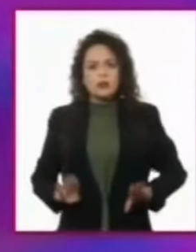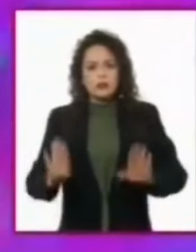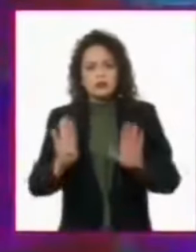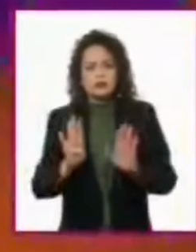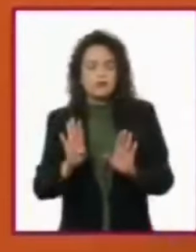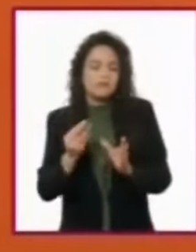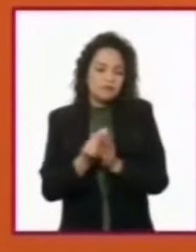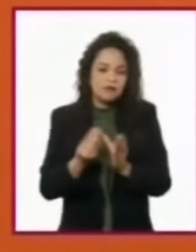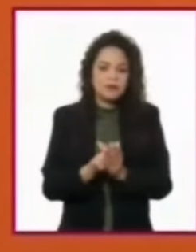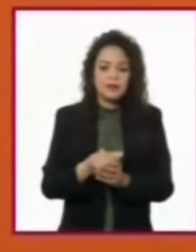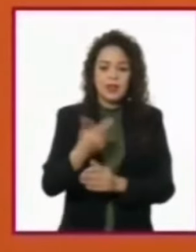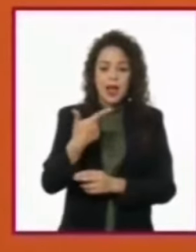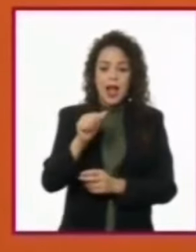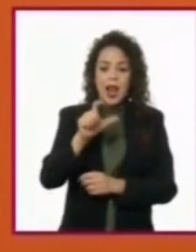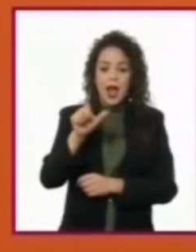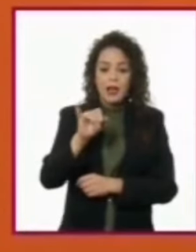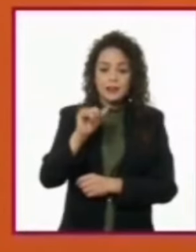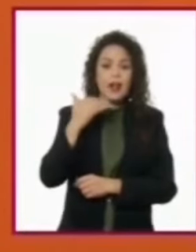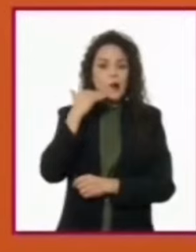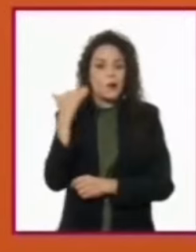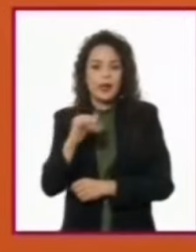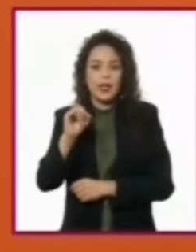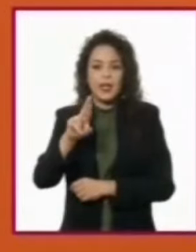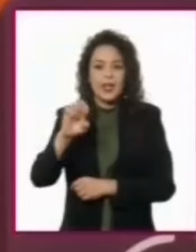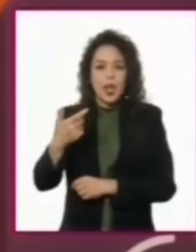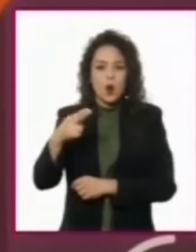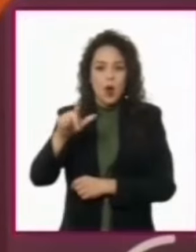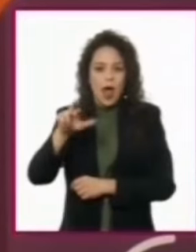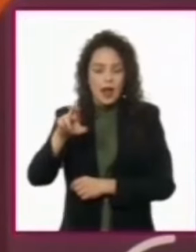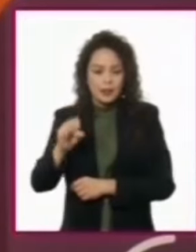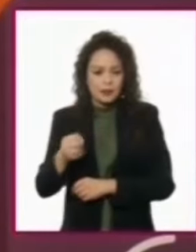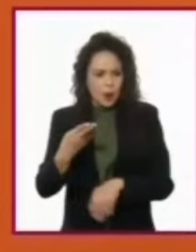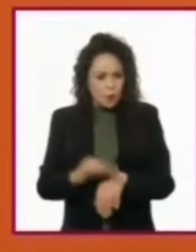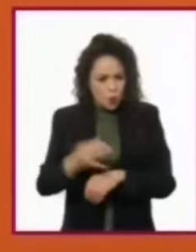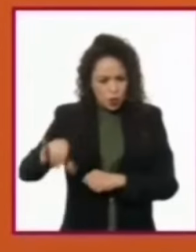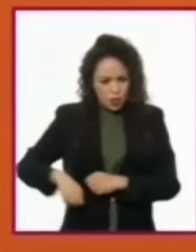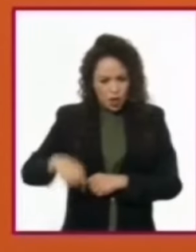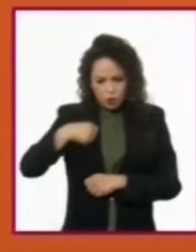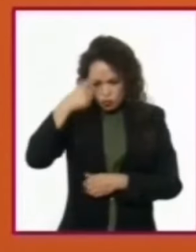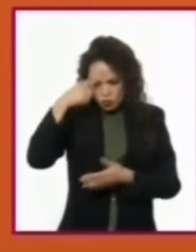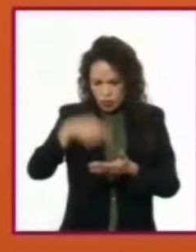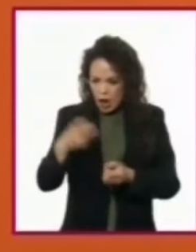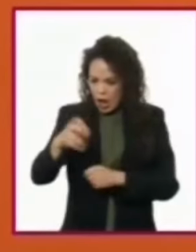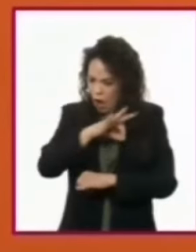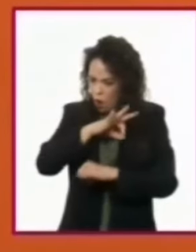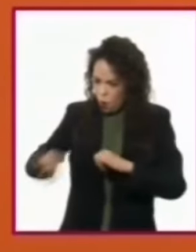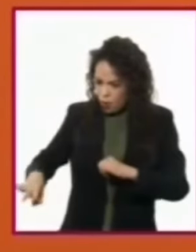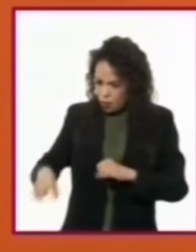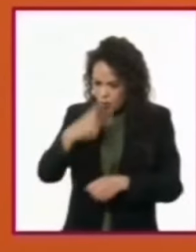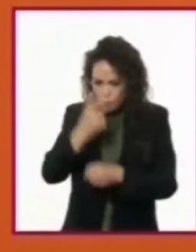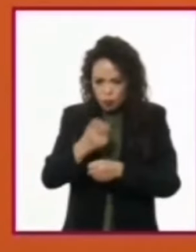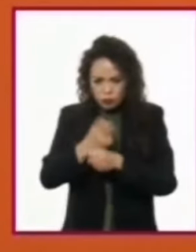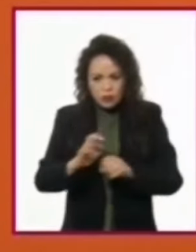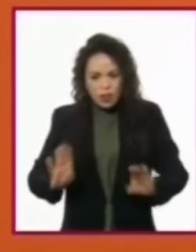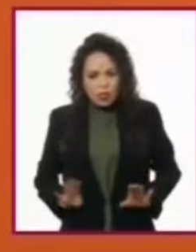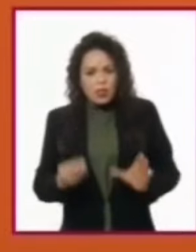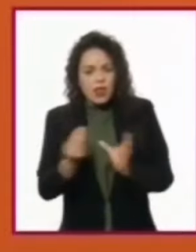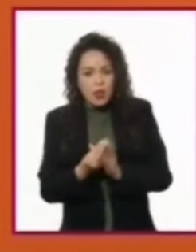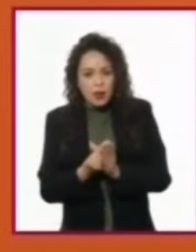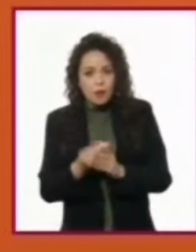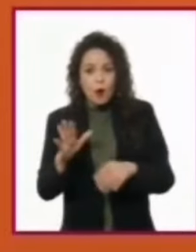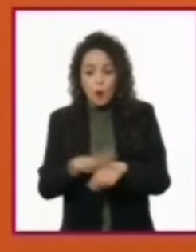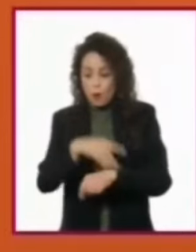Vaya, qué interesante. Yo creía que el último subtipo eran las galaxias irregulares, pues ahí podrían entrar las